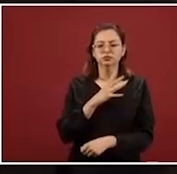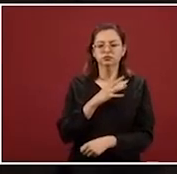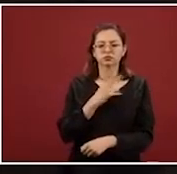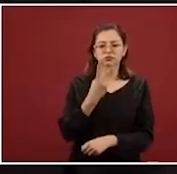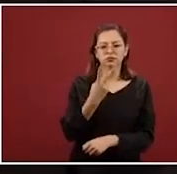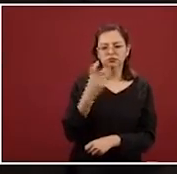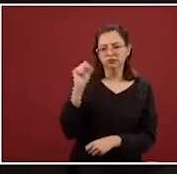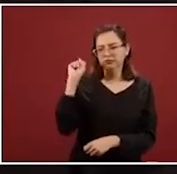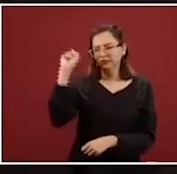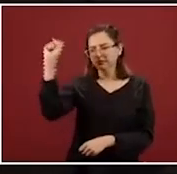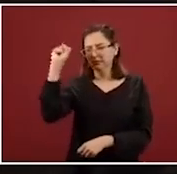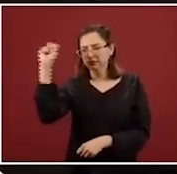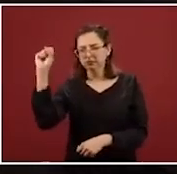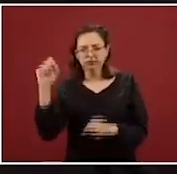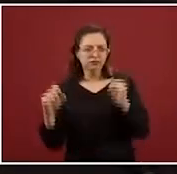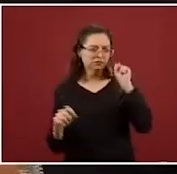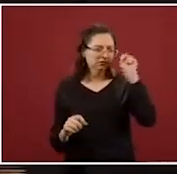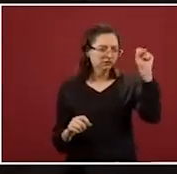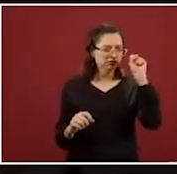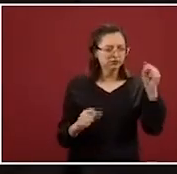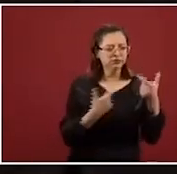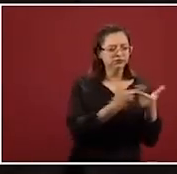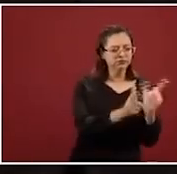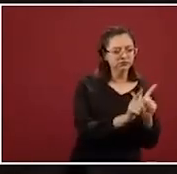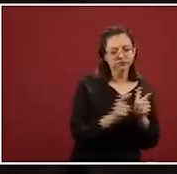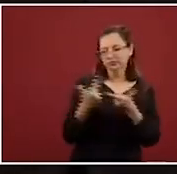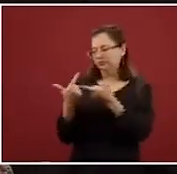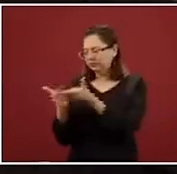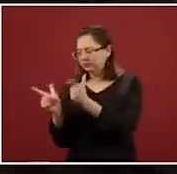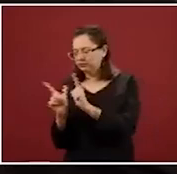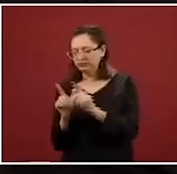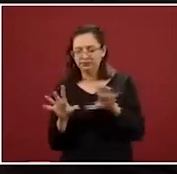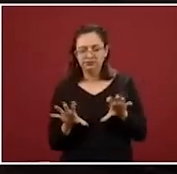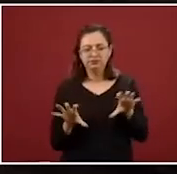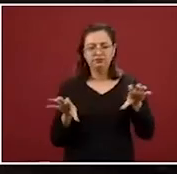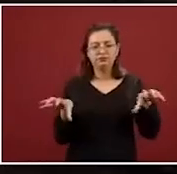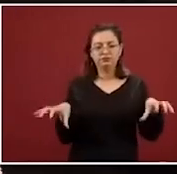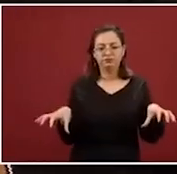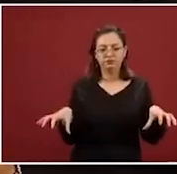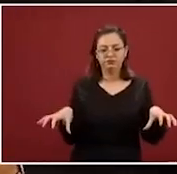sindicatos o dos grupos que